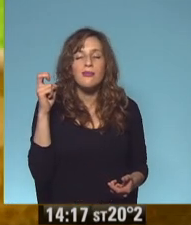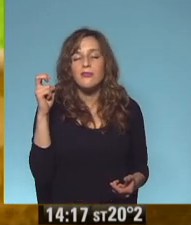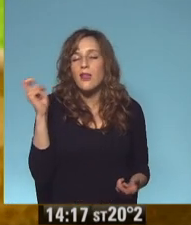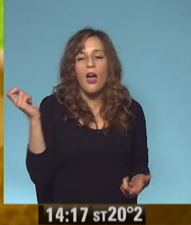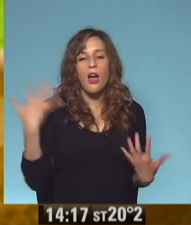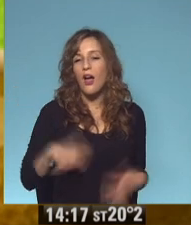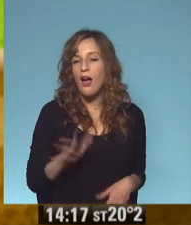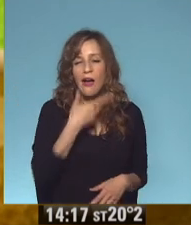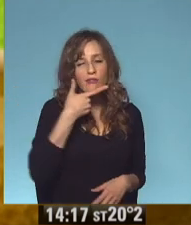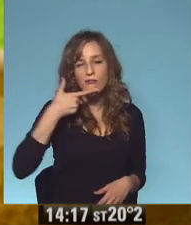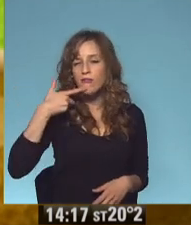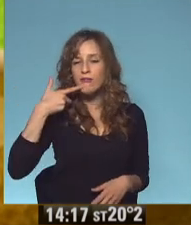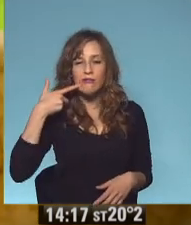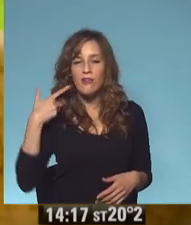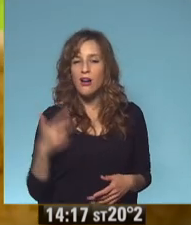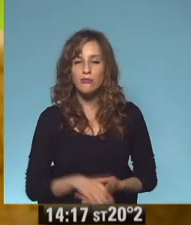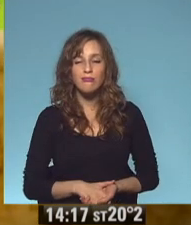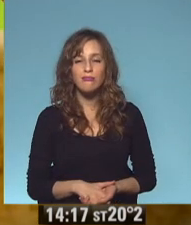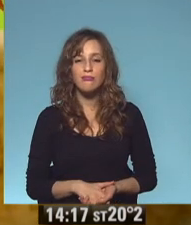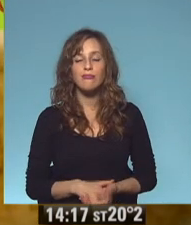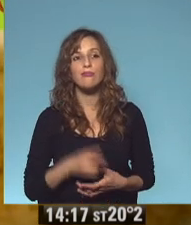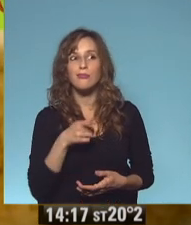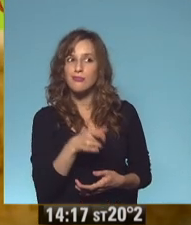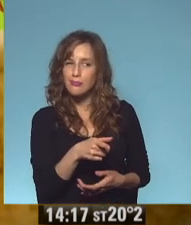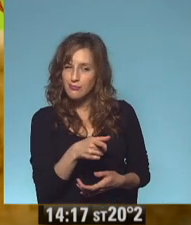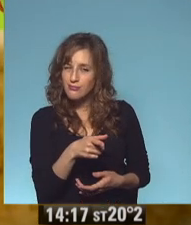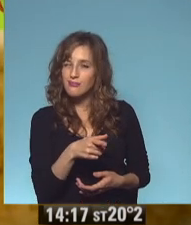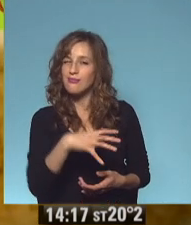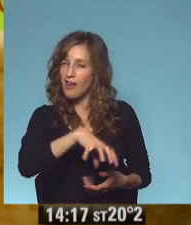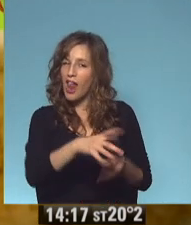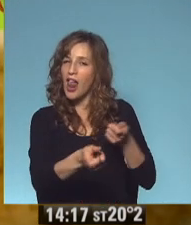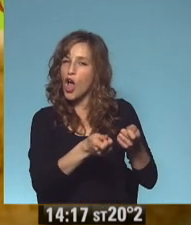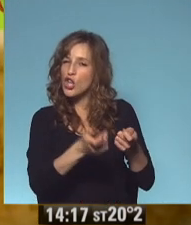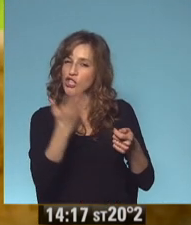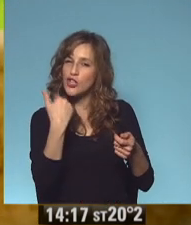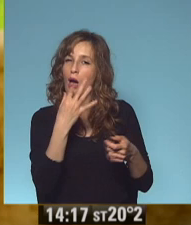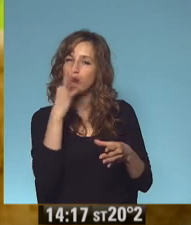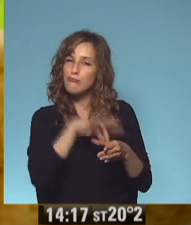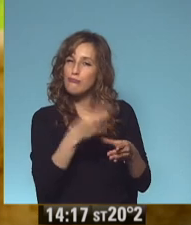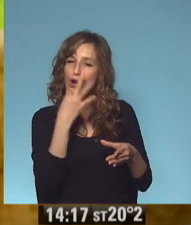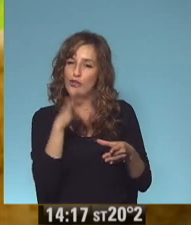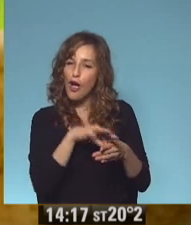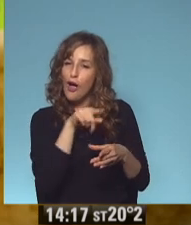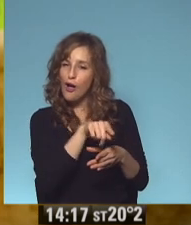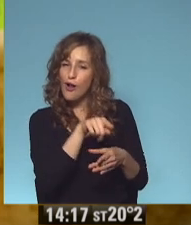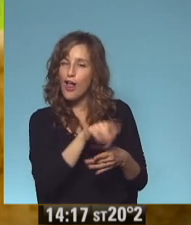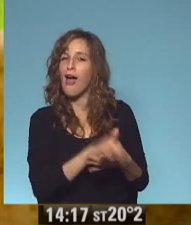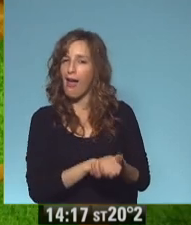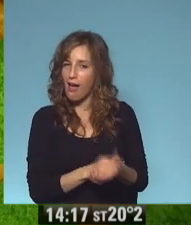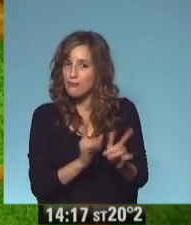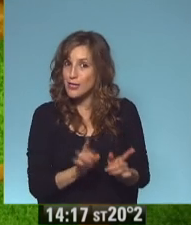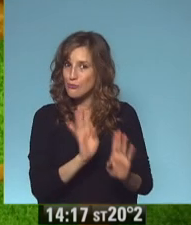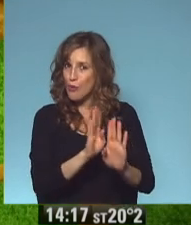¡Ese olorcito! Viene del puesto de pochoclos que vimos en el plano y que está en la entrada este del parque.